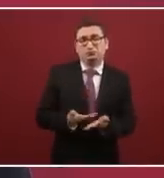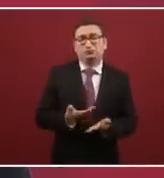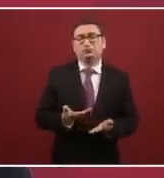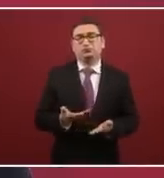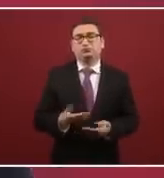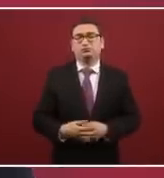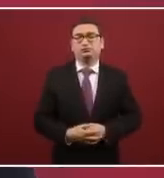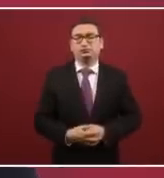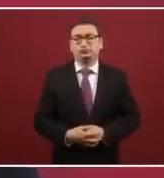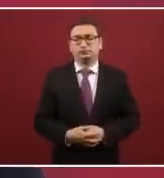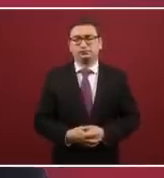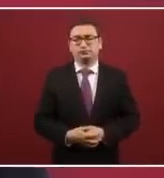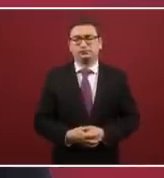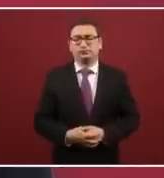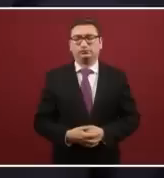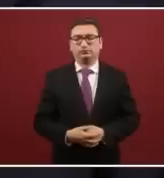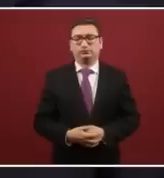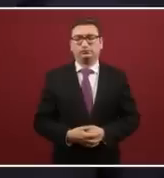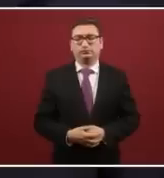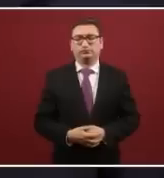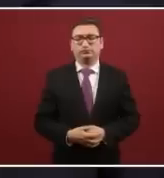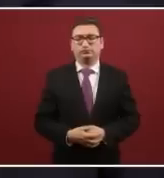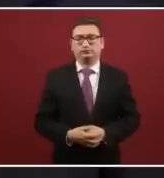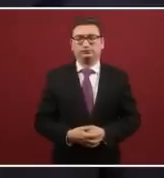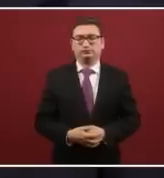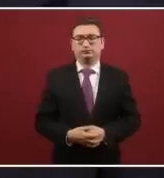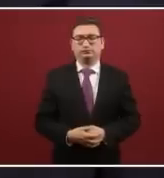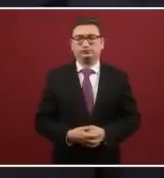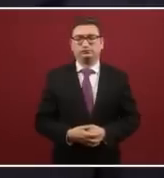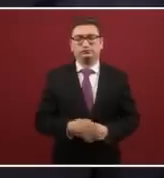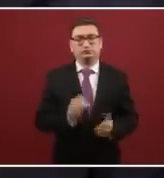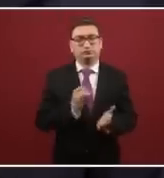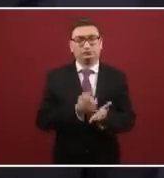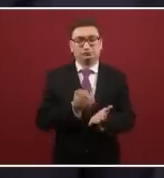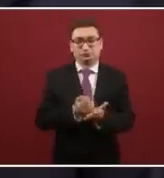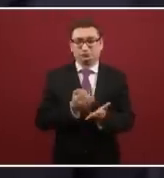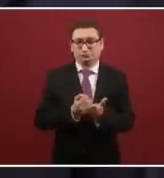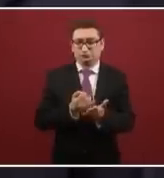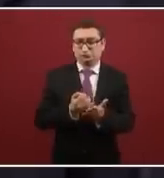que se deduzcan impuestos.